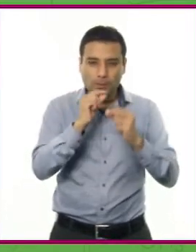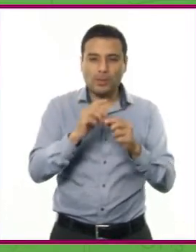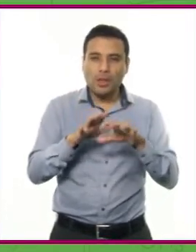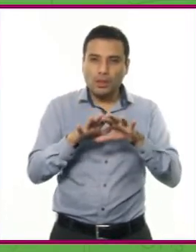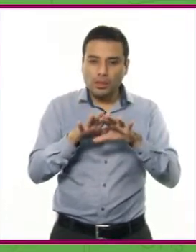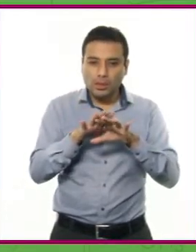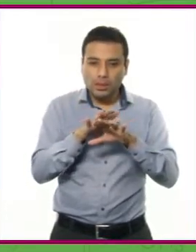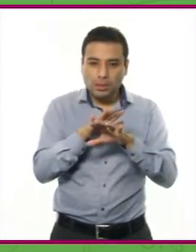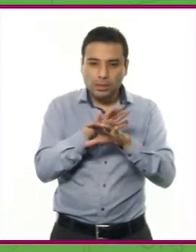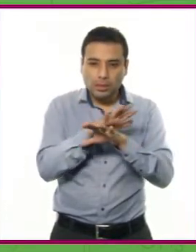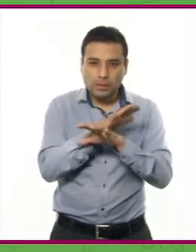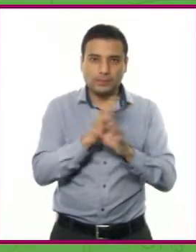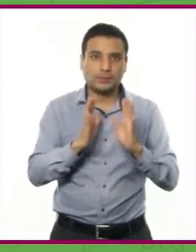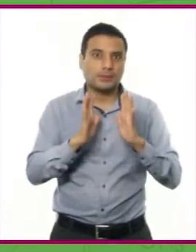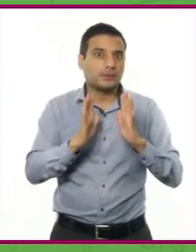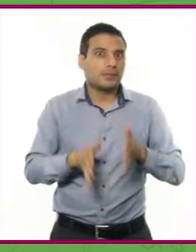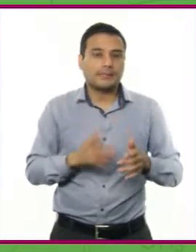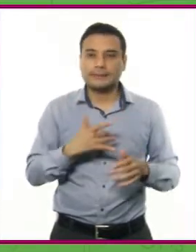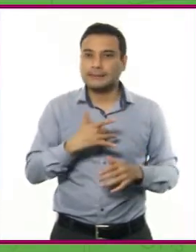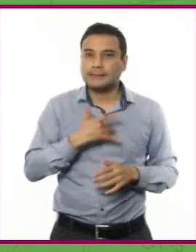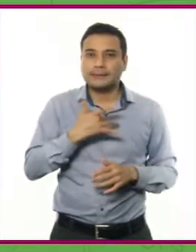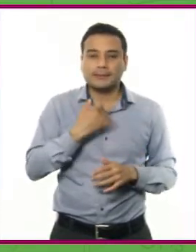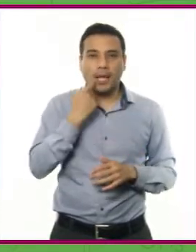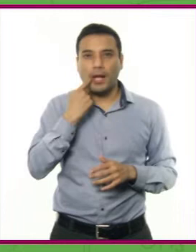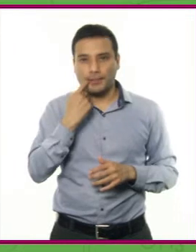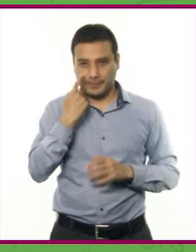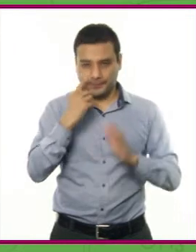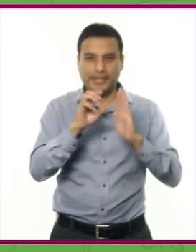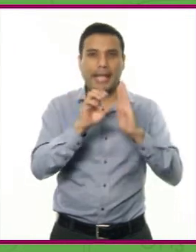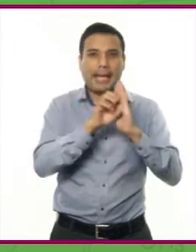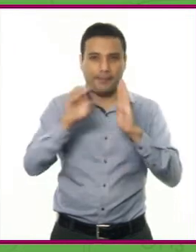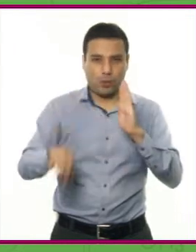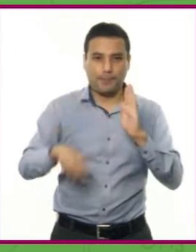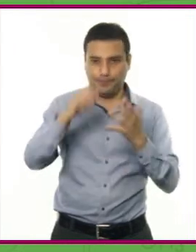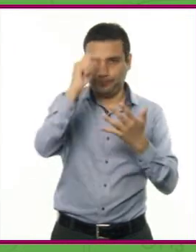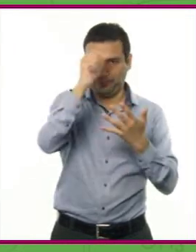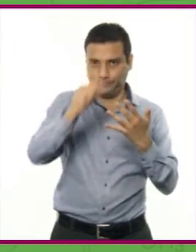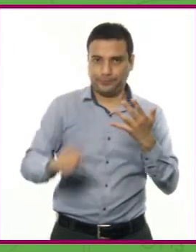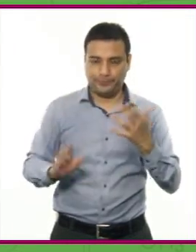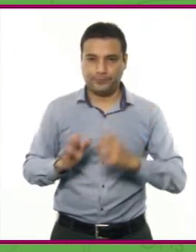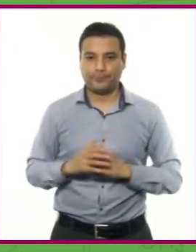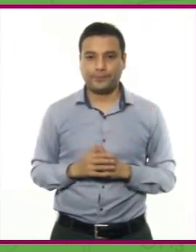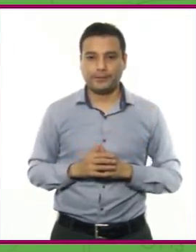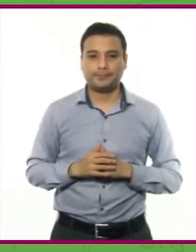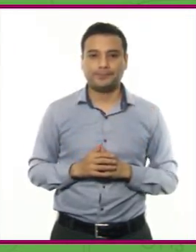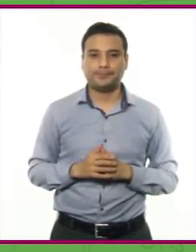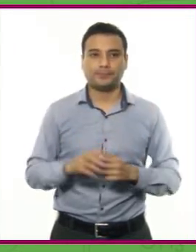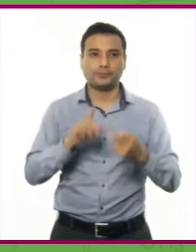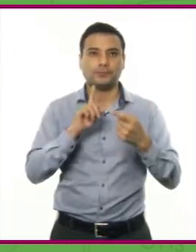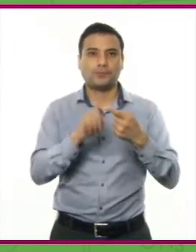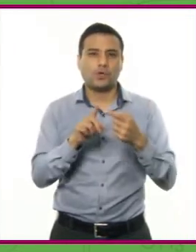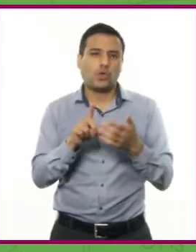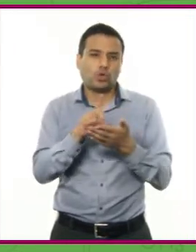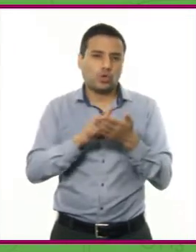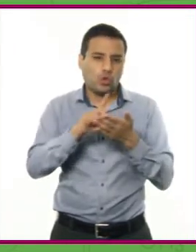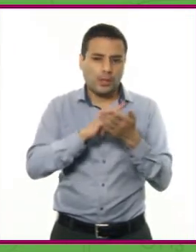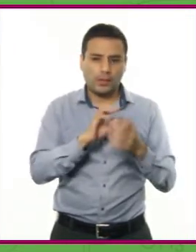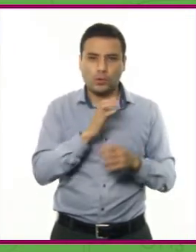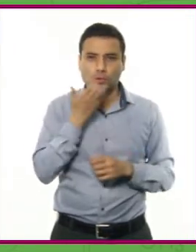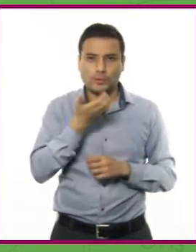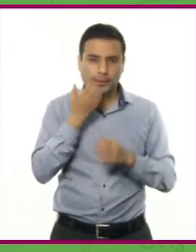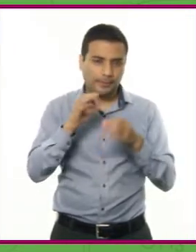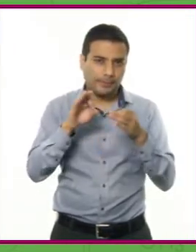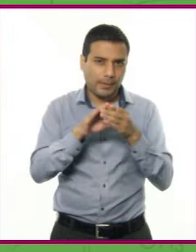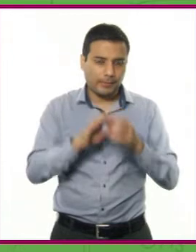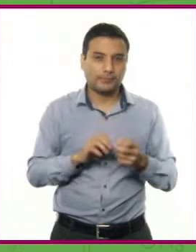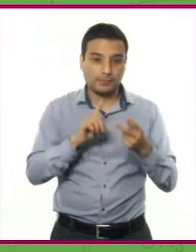los primeros signos de dependencia. He aquí algunos signos que sugieren adicción. Consumir la droga de manera regular,